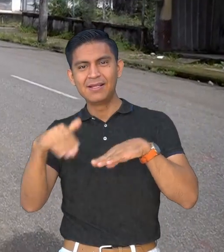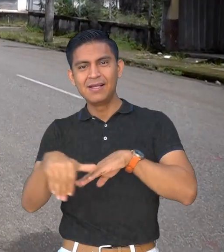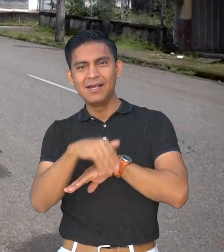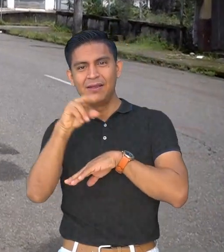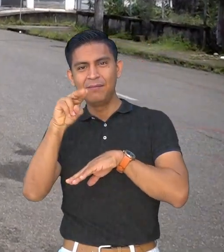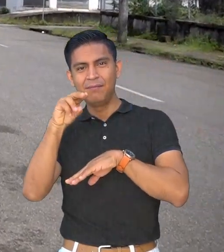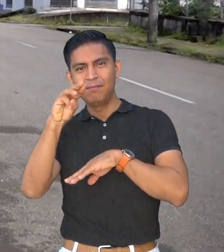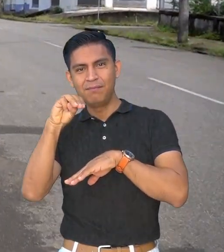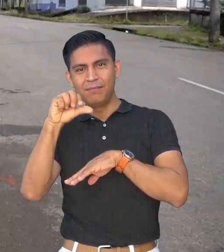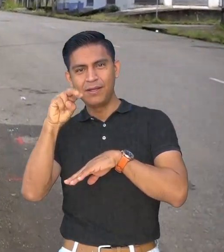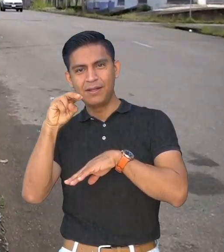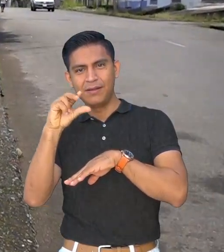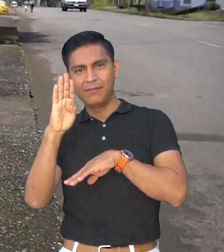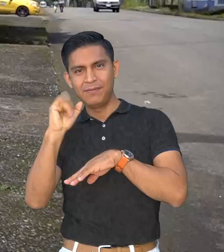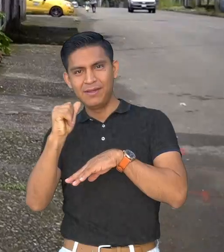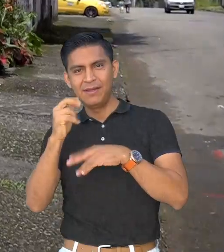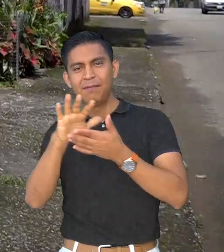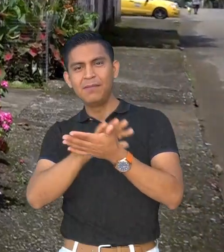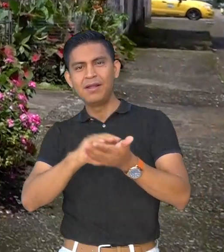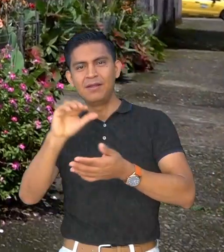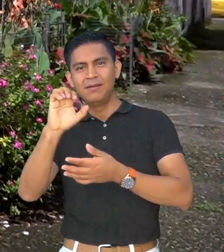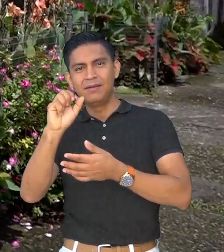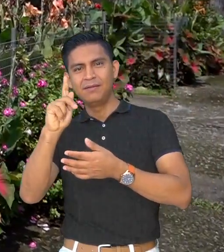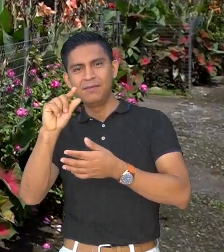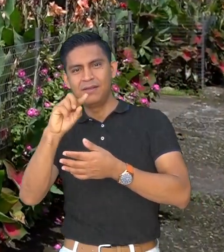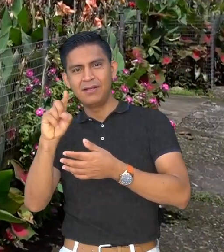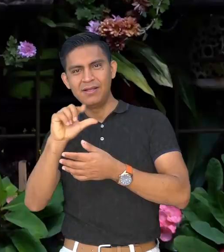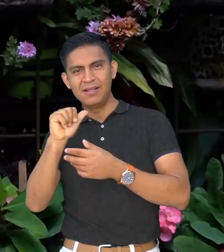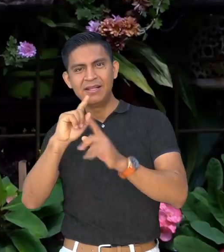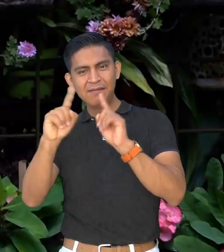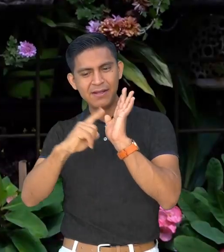calle Manabí y Libertador Bolívar, barrio Nueva Esperanza,